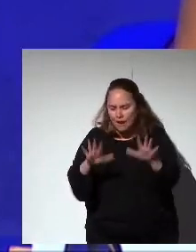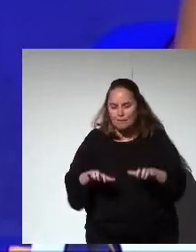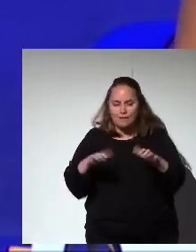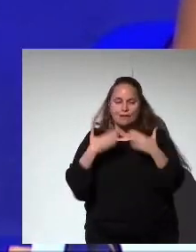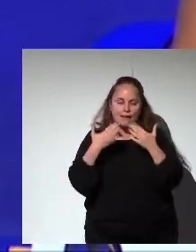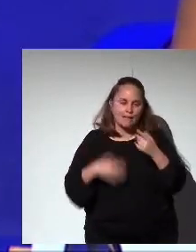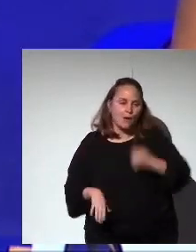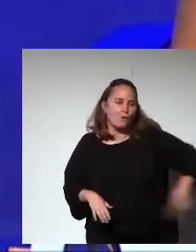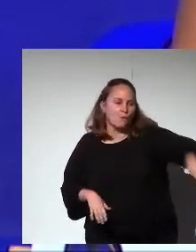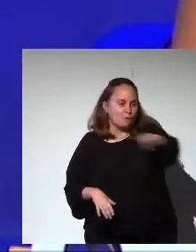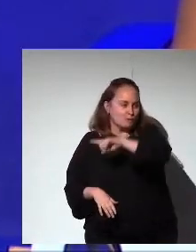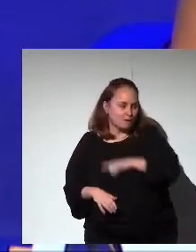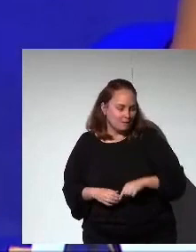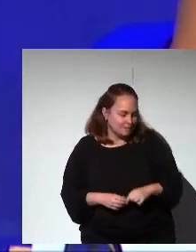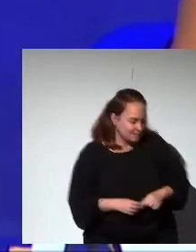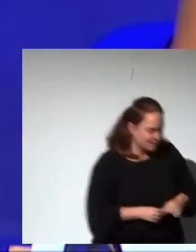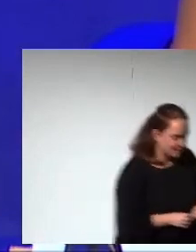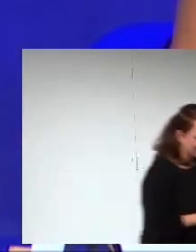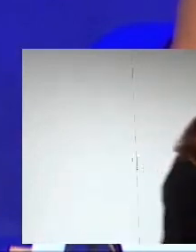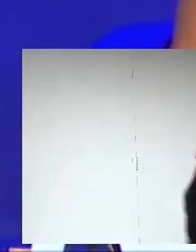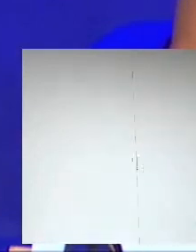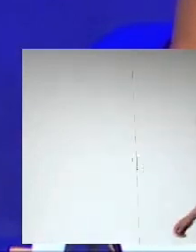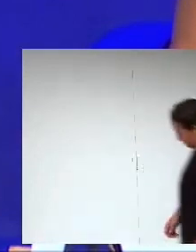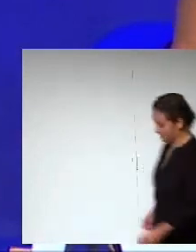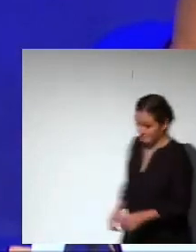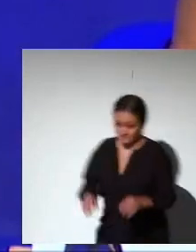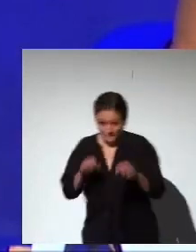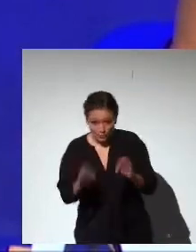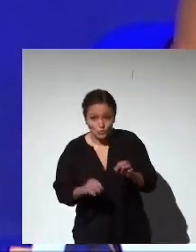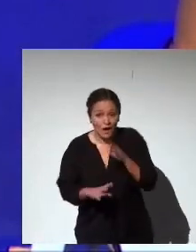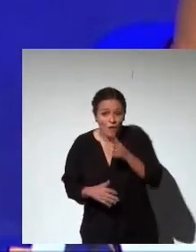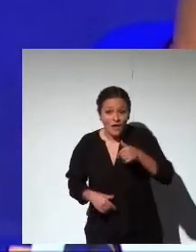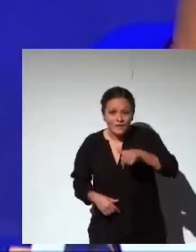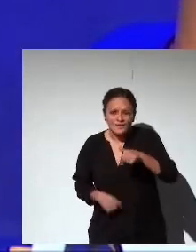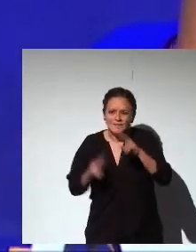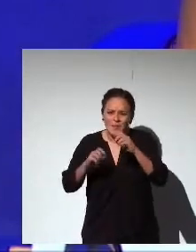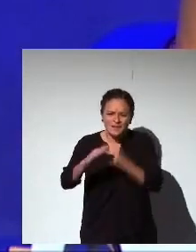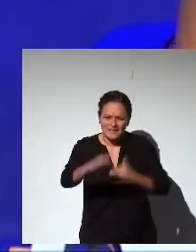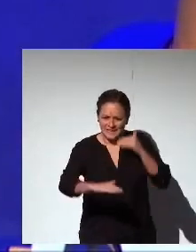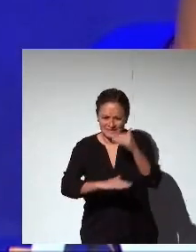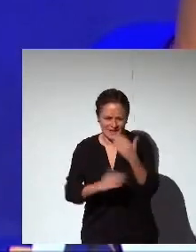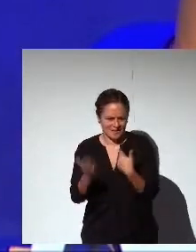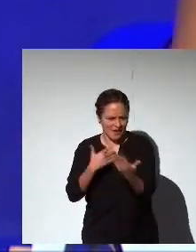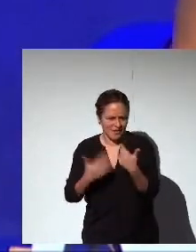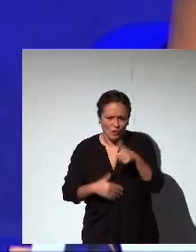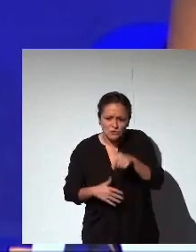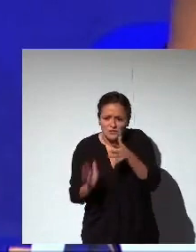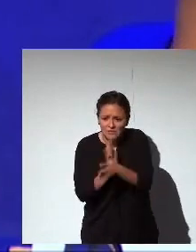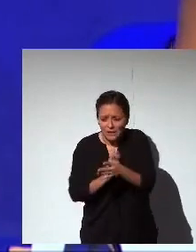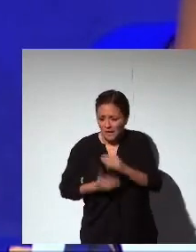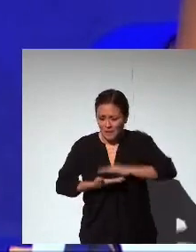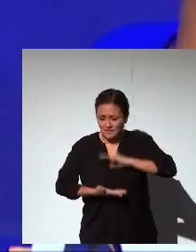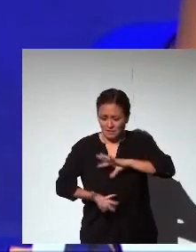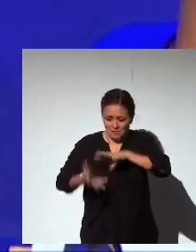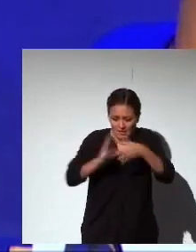ustedes. Dicho lo cual, estamos hablando aquí de resiliencia, que viene siendo lo que se ha llamado toda la vida capacidad de adaptación.